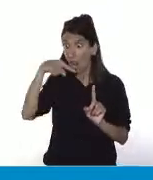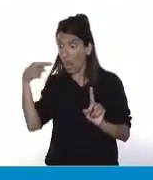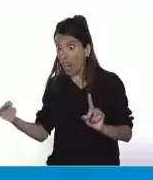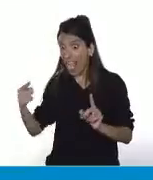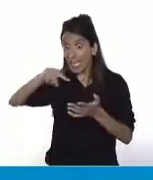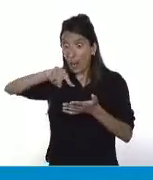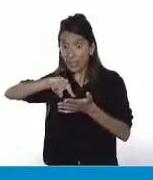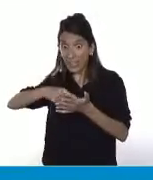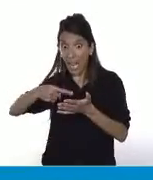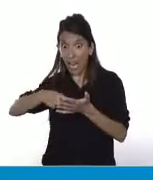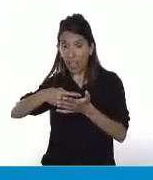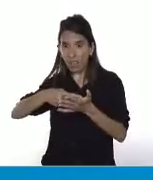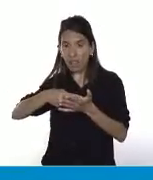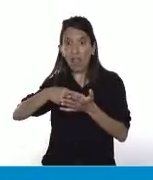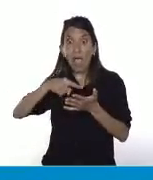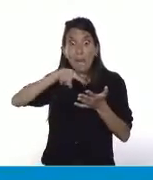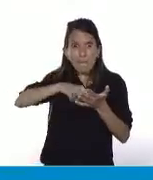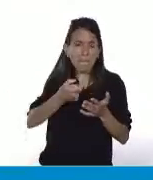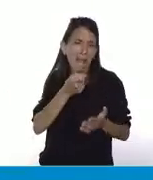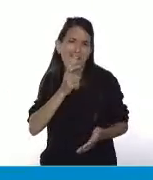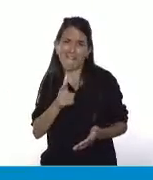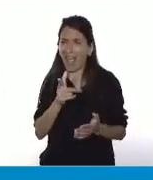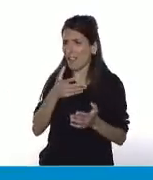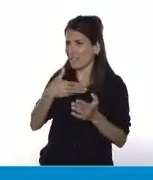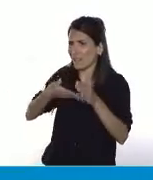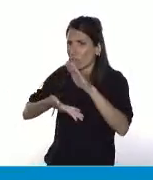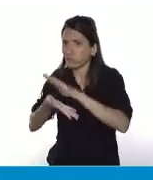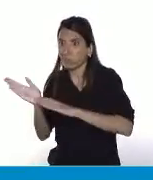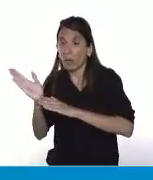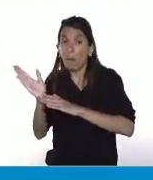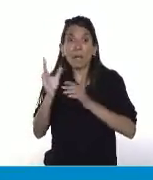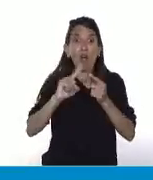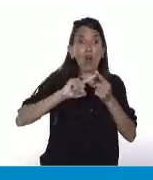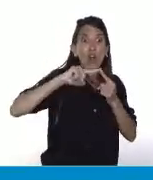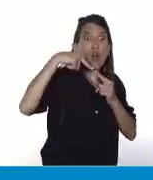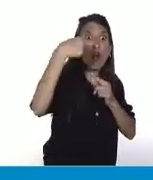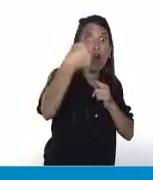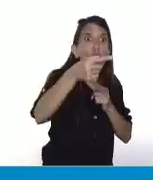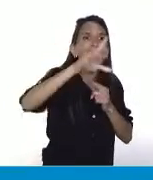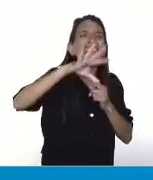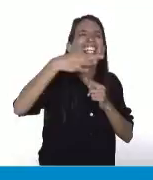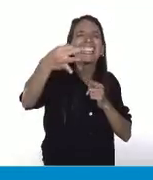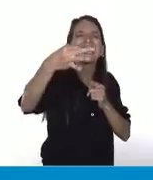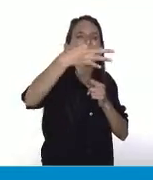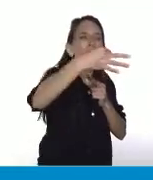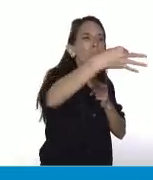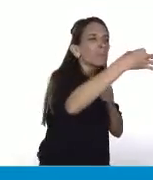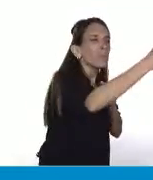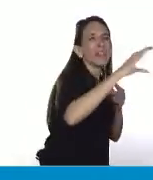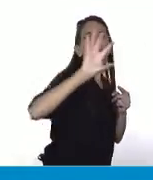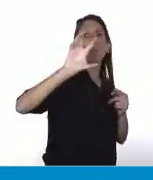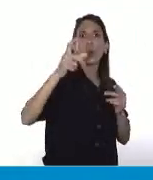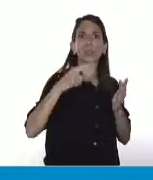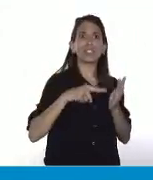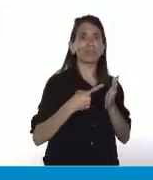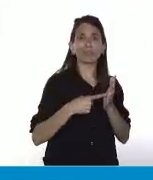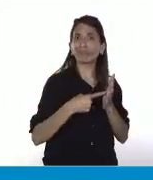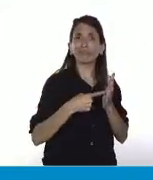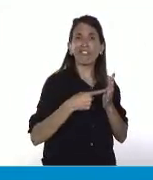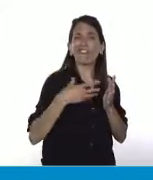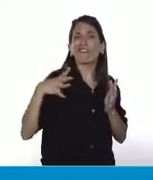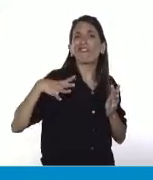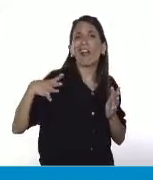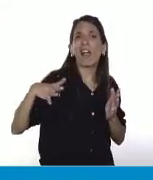es ahí donde la ciudad tiene que estar mirando. Entonces, me parece justo y necesario, y